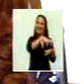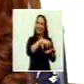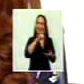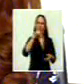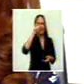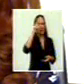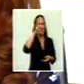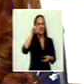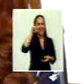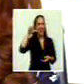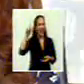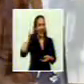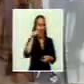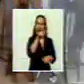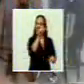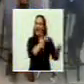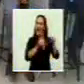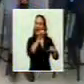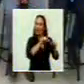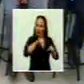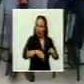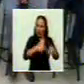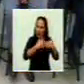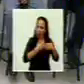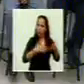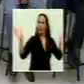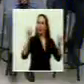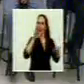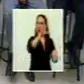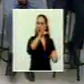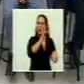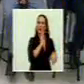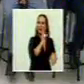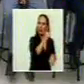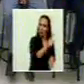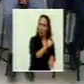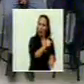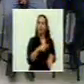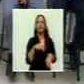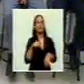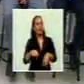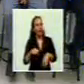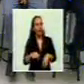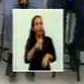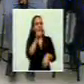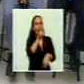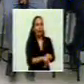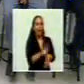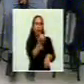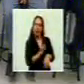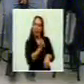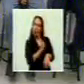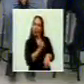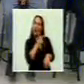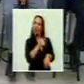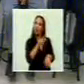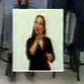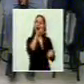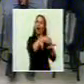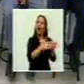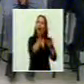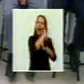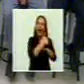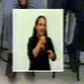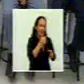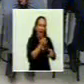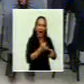laboratorio que hoy hemos inaugurado en Tucumán. Y nos contaba cómo este laboratorio, que estaba hecho de adobe,